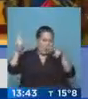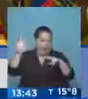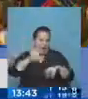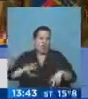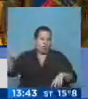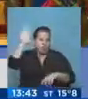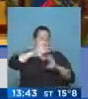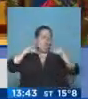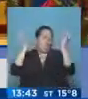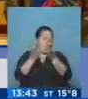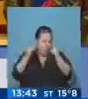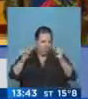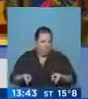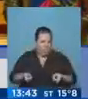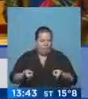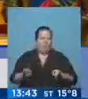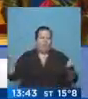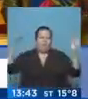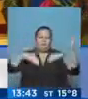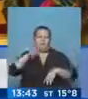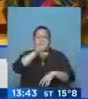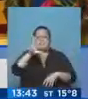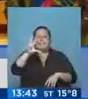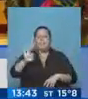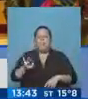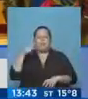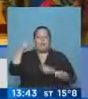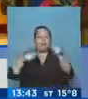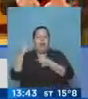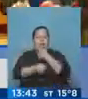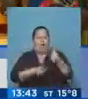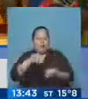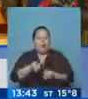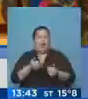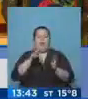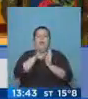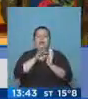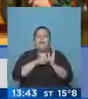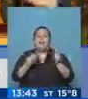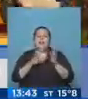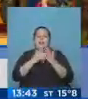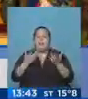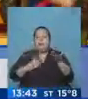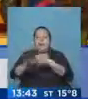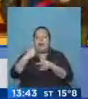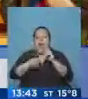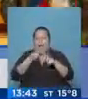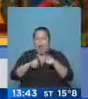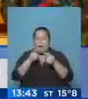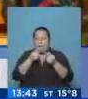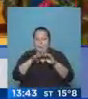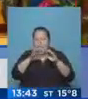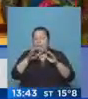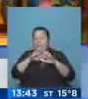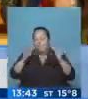continente o de todo el mundo vinieron más de 350 compradores y con agendas que se hacen por mutuo acuerdo a través de esa